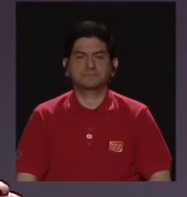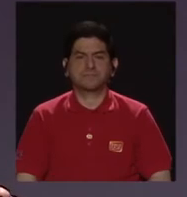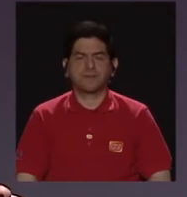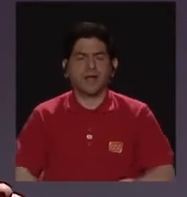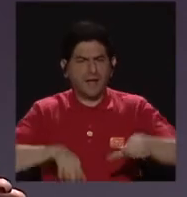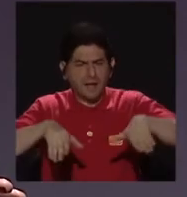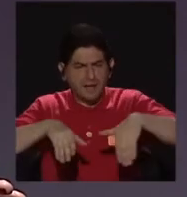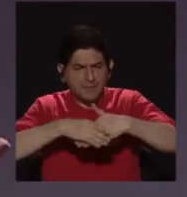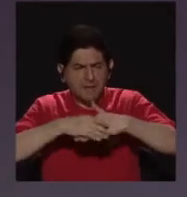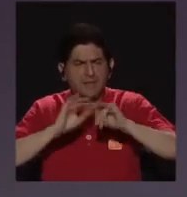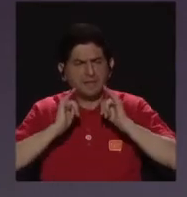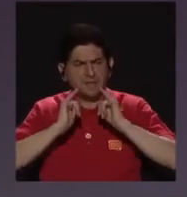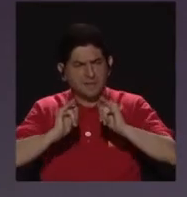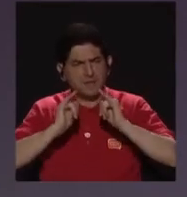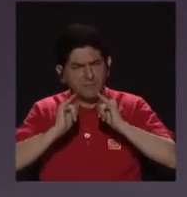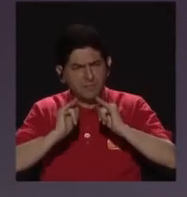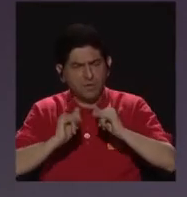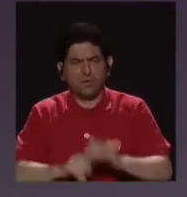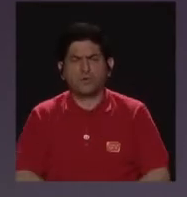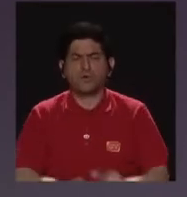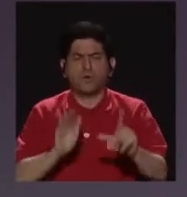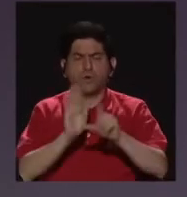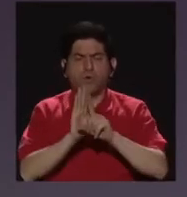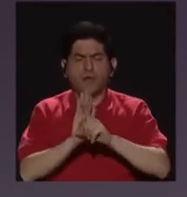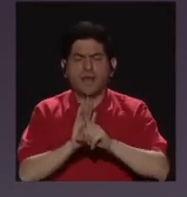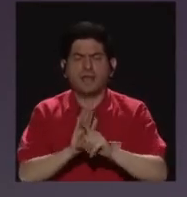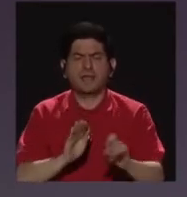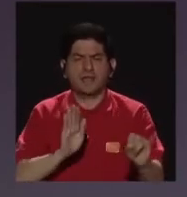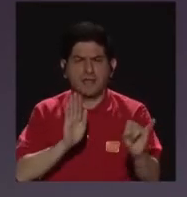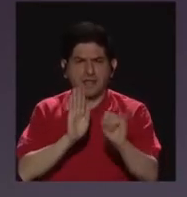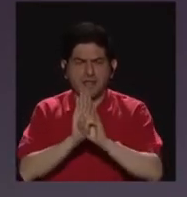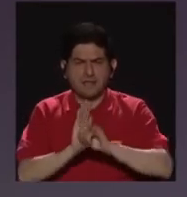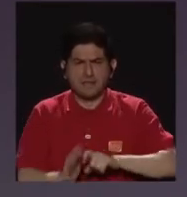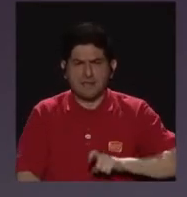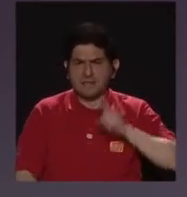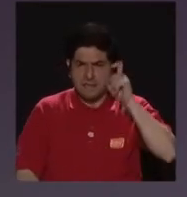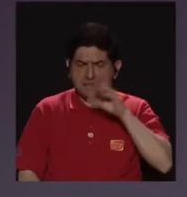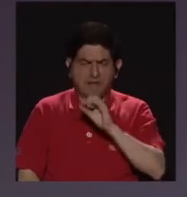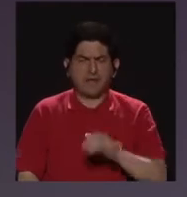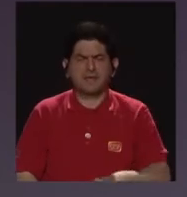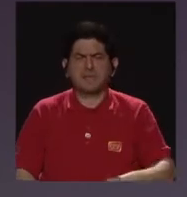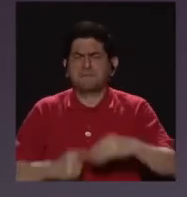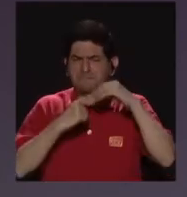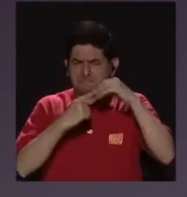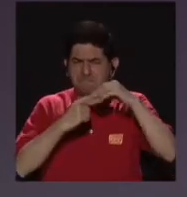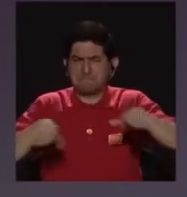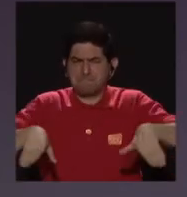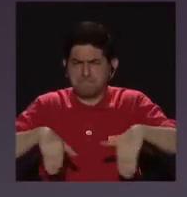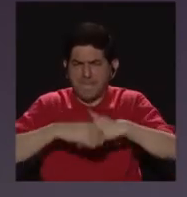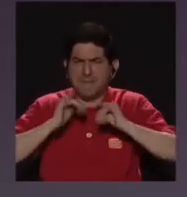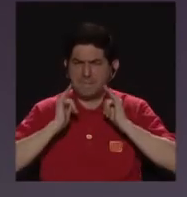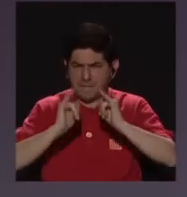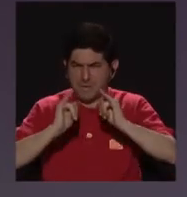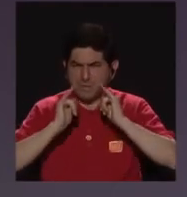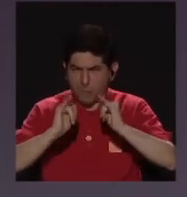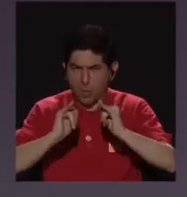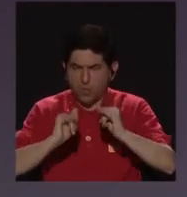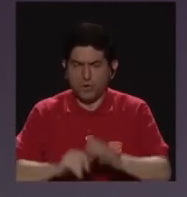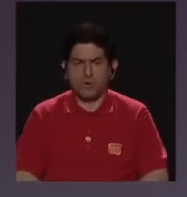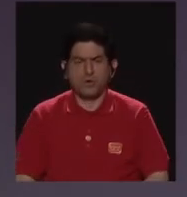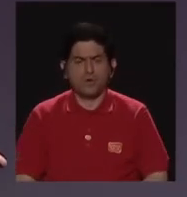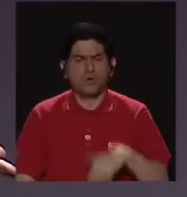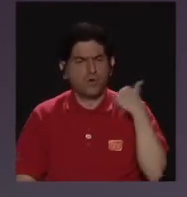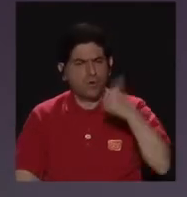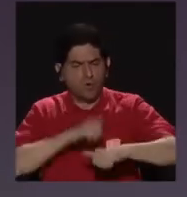igualitario e incluso ley de identidad de género pero sobre todo matrimonio igualitario como